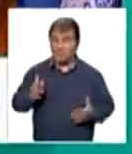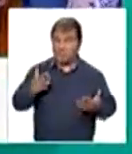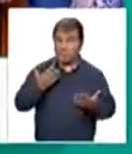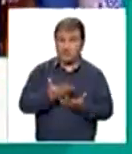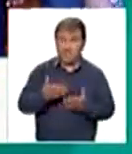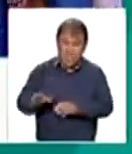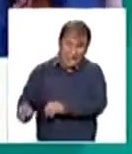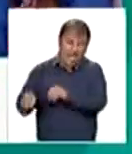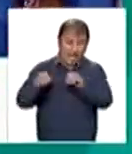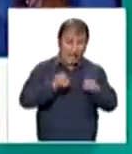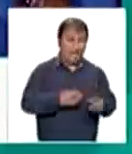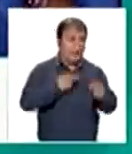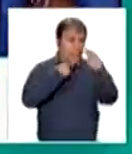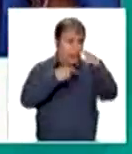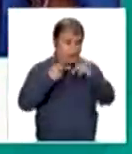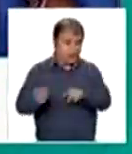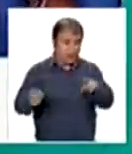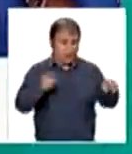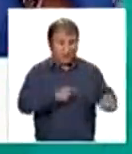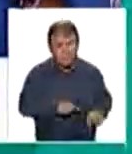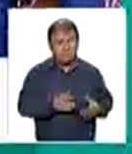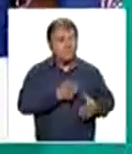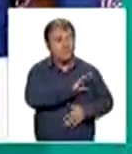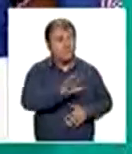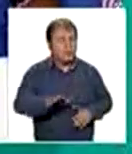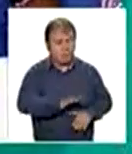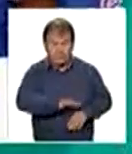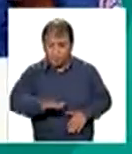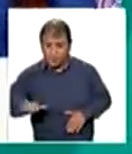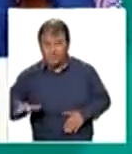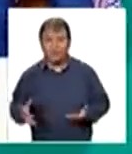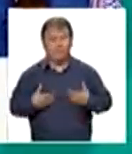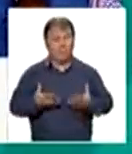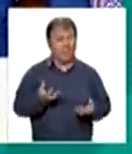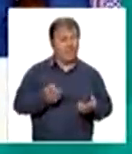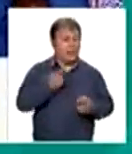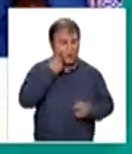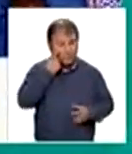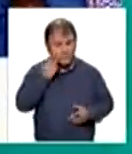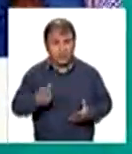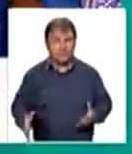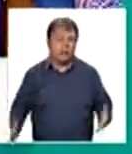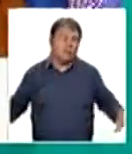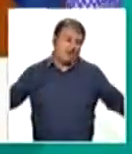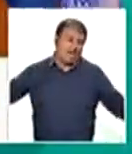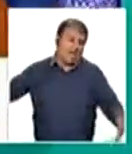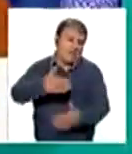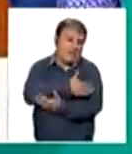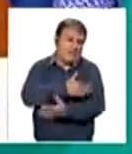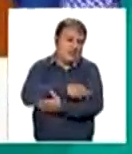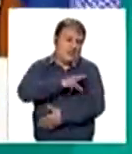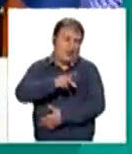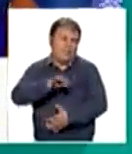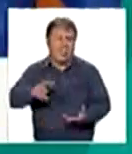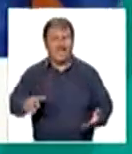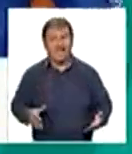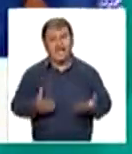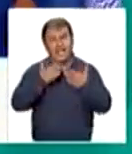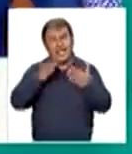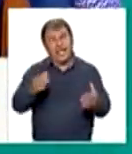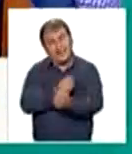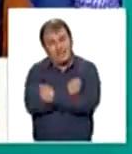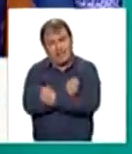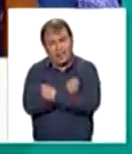salido de tu estudio de...? Así es. He venido por ustedes y por estos chiquitines porque quería conocer. Un abrazo a Mari. Mari, gracias, te